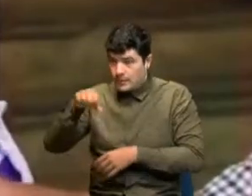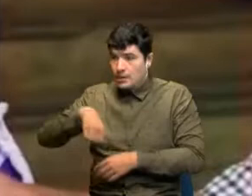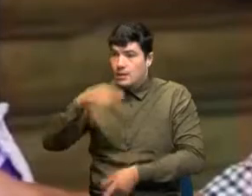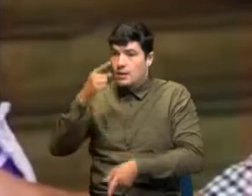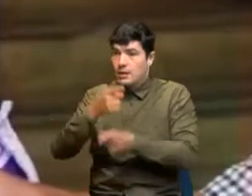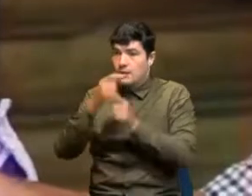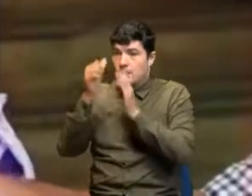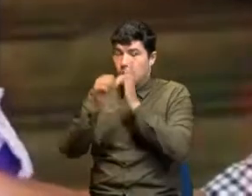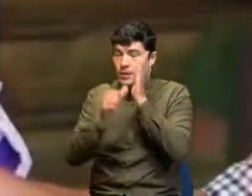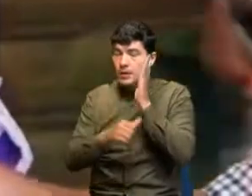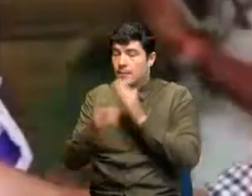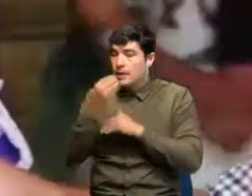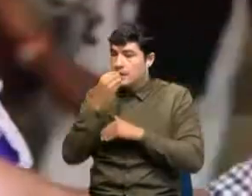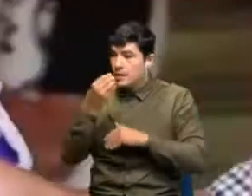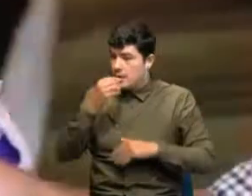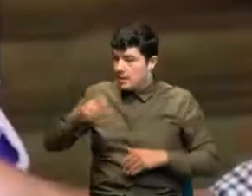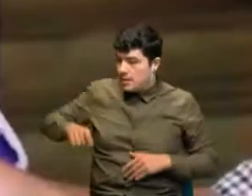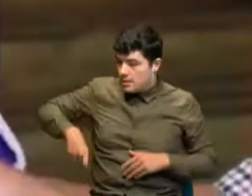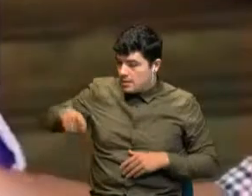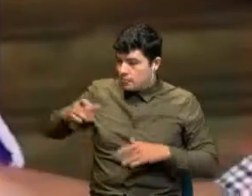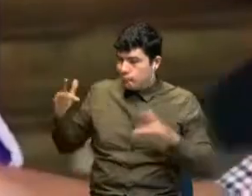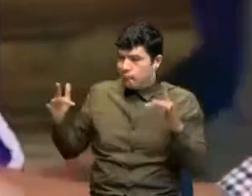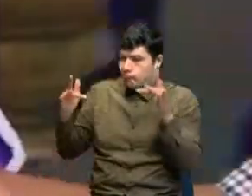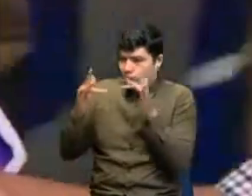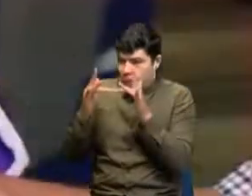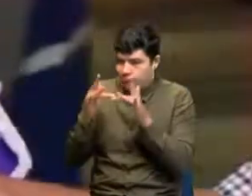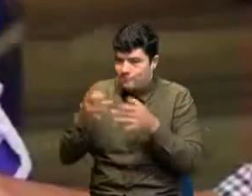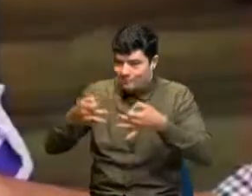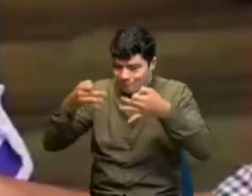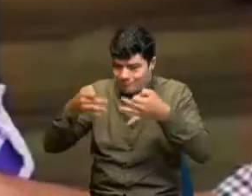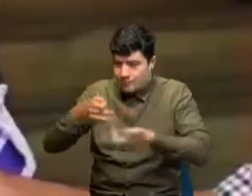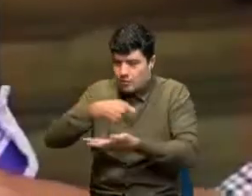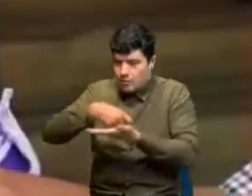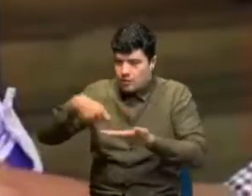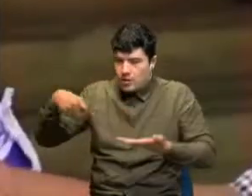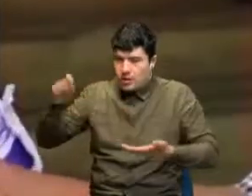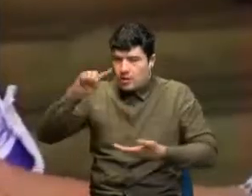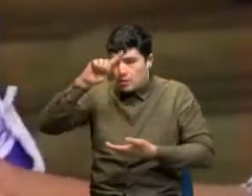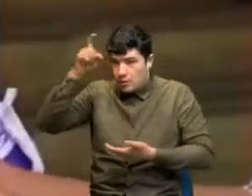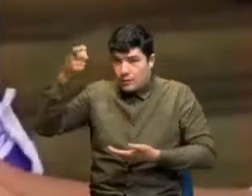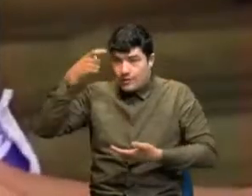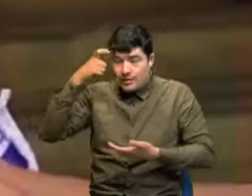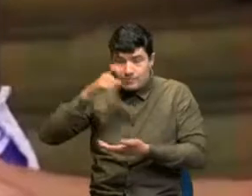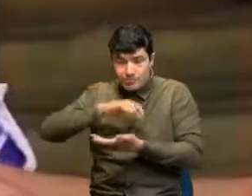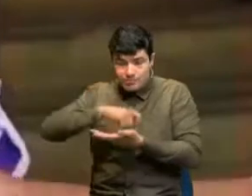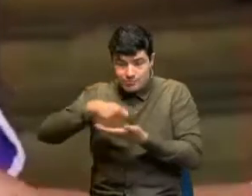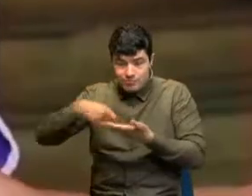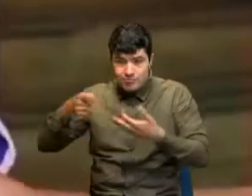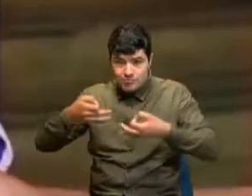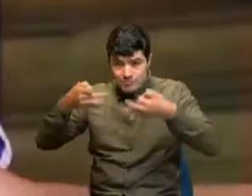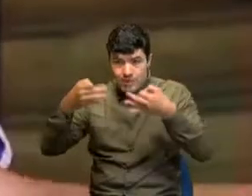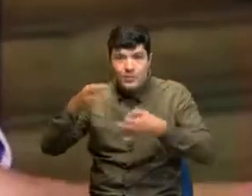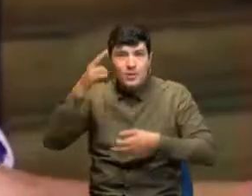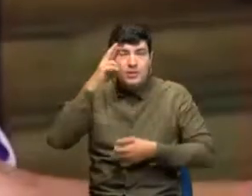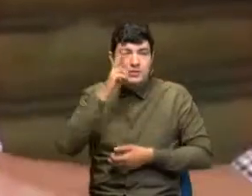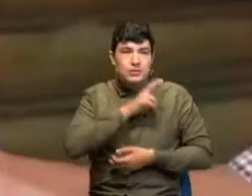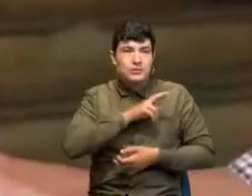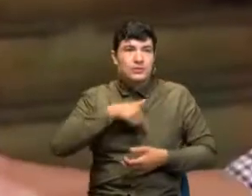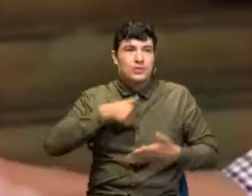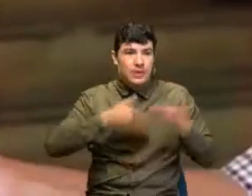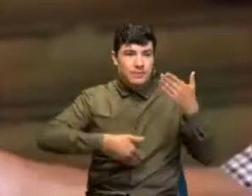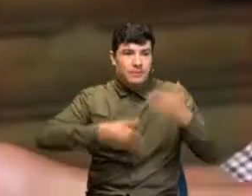programa de alimentación escolar acorde a lo contratado por la gobernación es que damos inicio a esta actuación